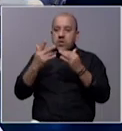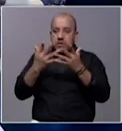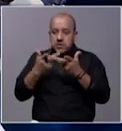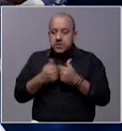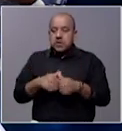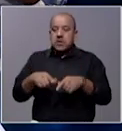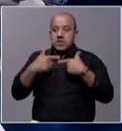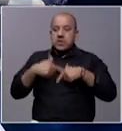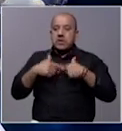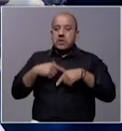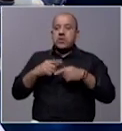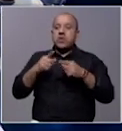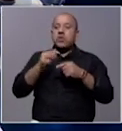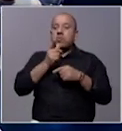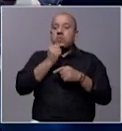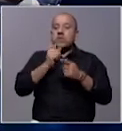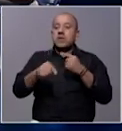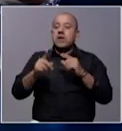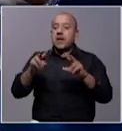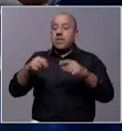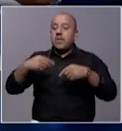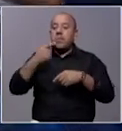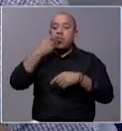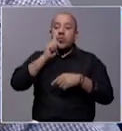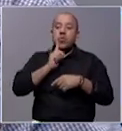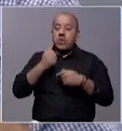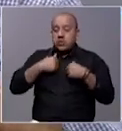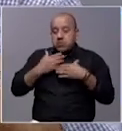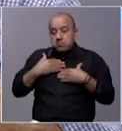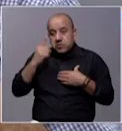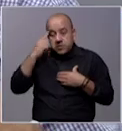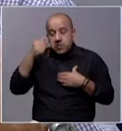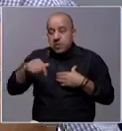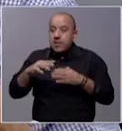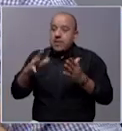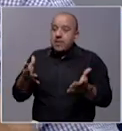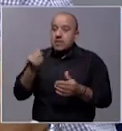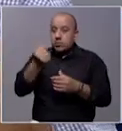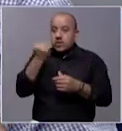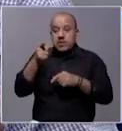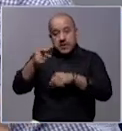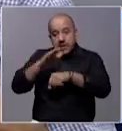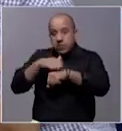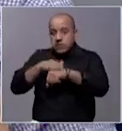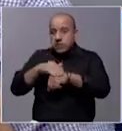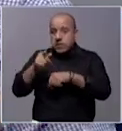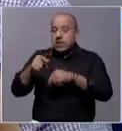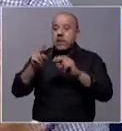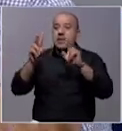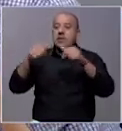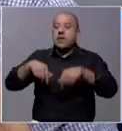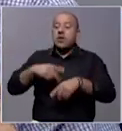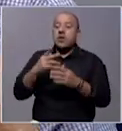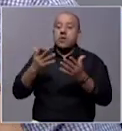vamos a superar esta mala regionalización que impulsó al ministro bonomi que a nuestro juicio tiene una parte importante de la responsabilidad de los malos resultados